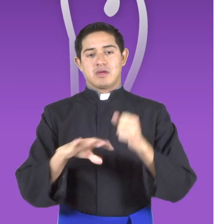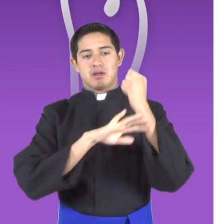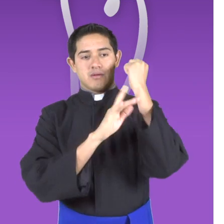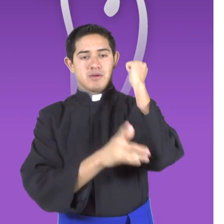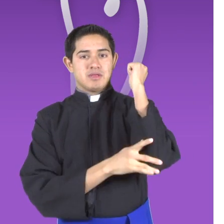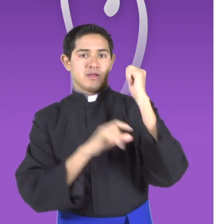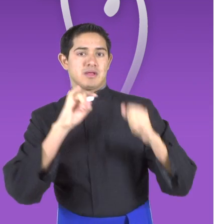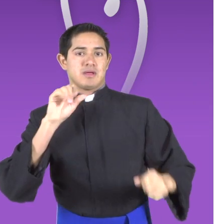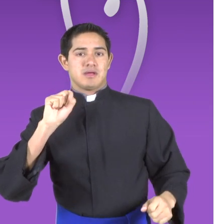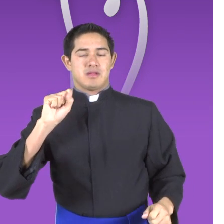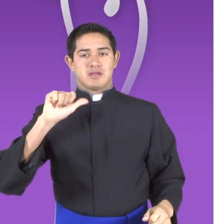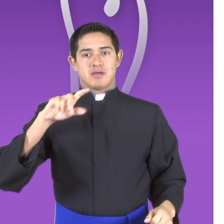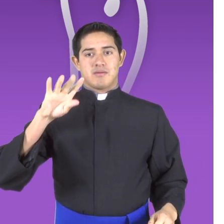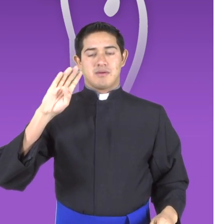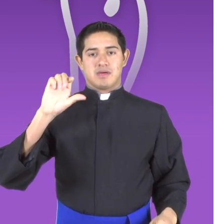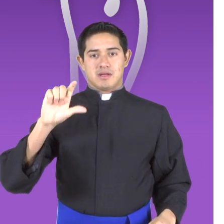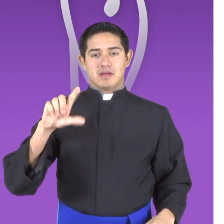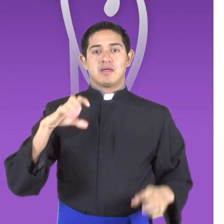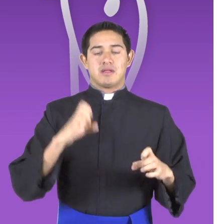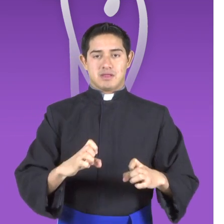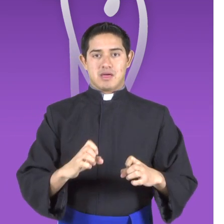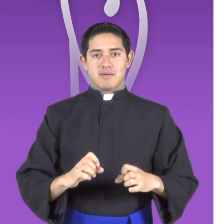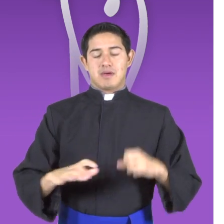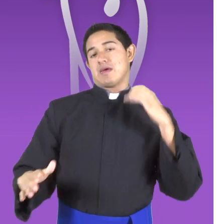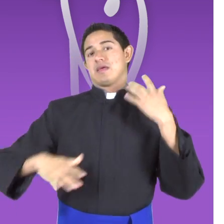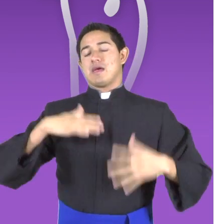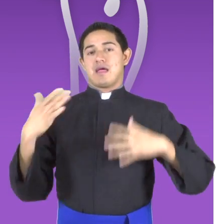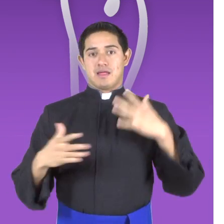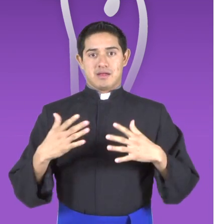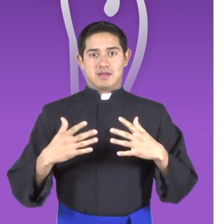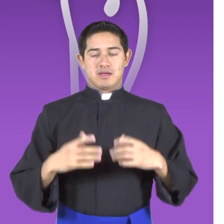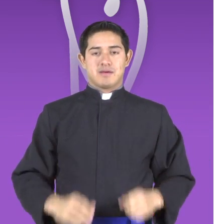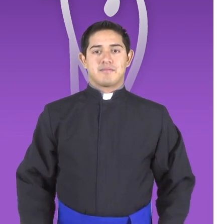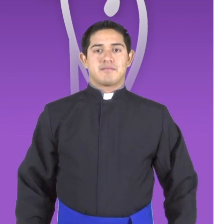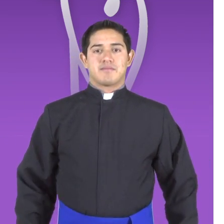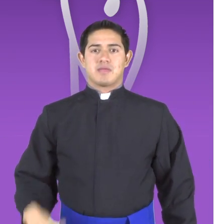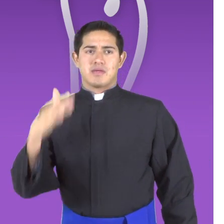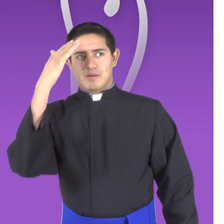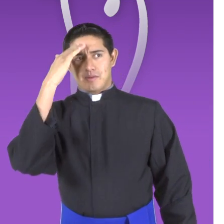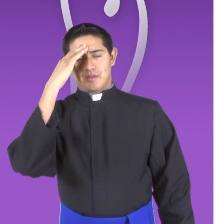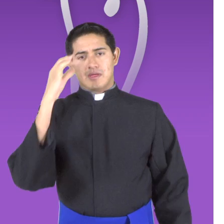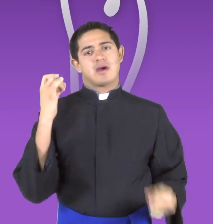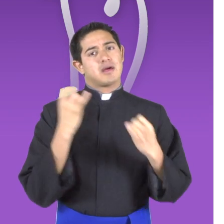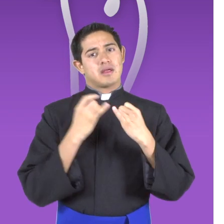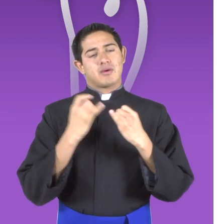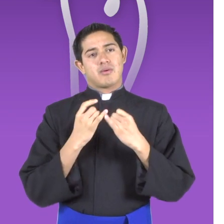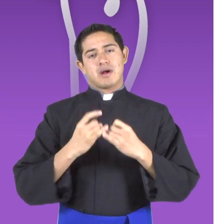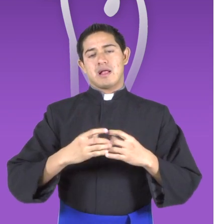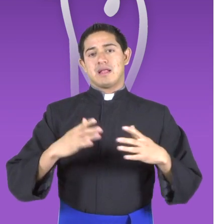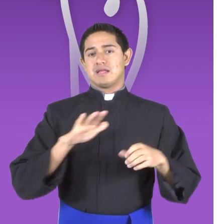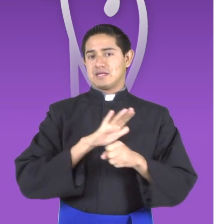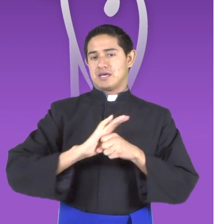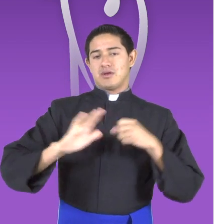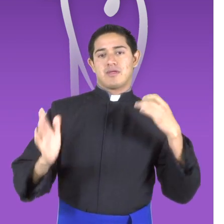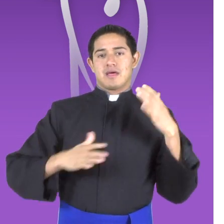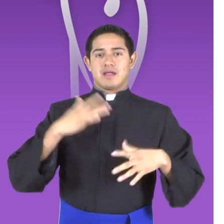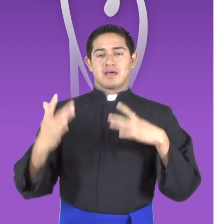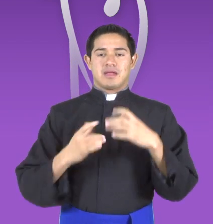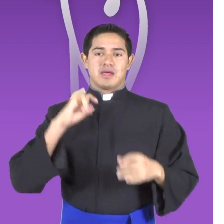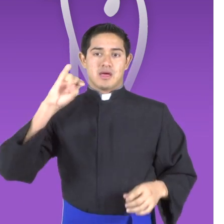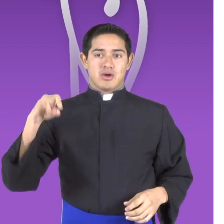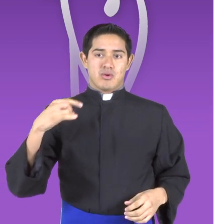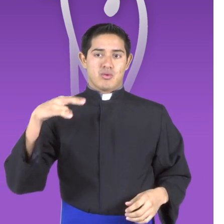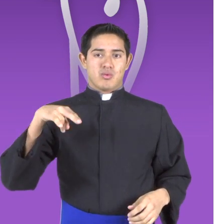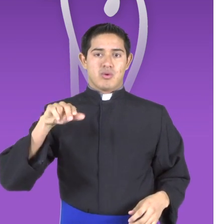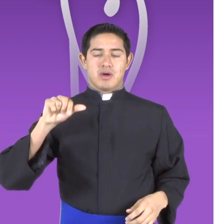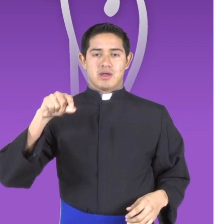Imagínense ustedes si esto pasó en el vientre de Santa Isabel, ahora imagínense cuando él ya estaba predicando y esperando la venida